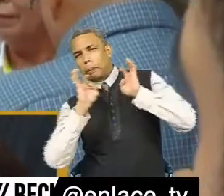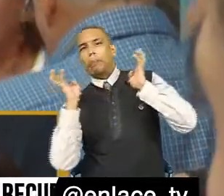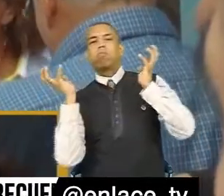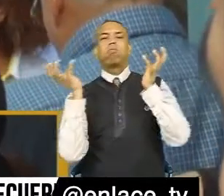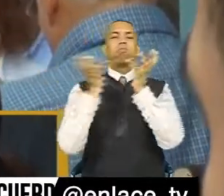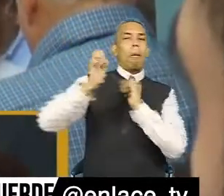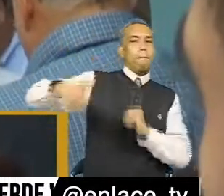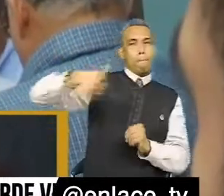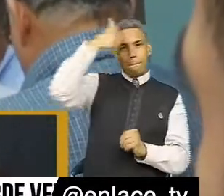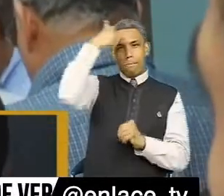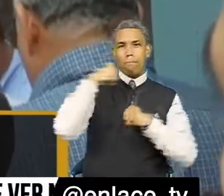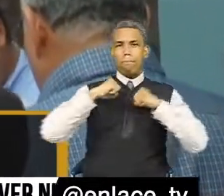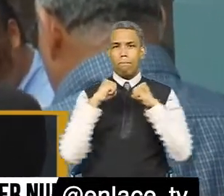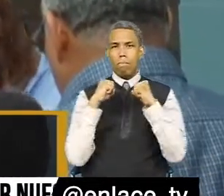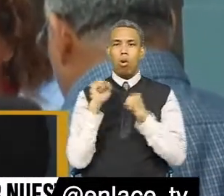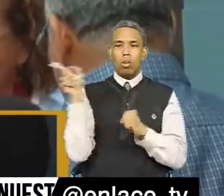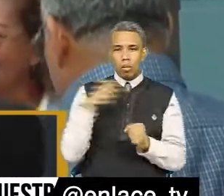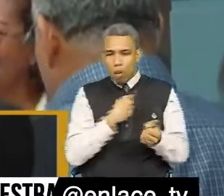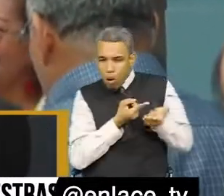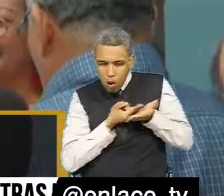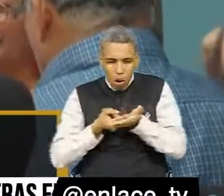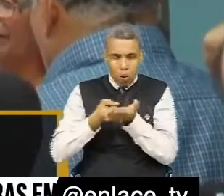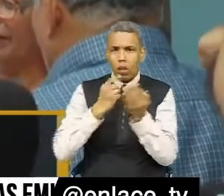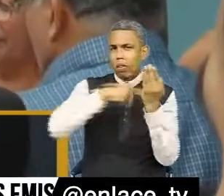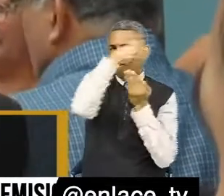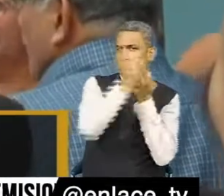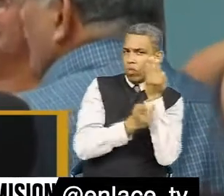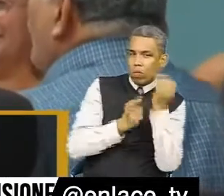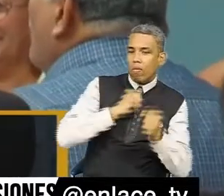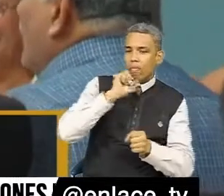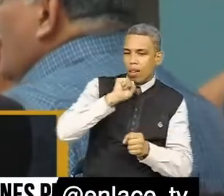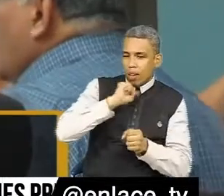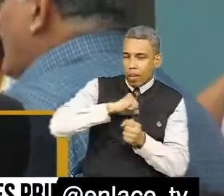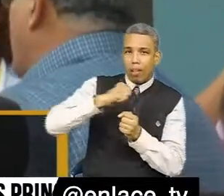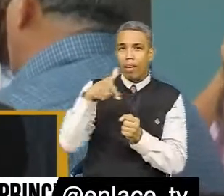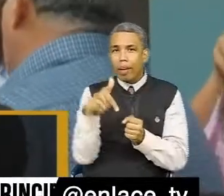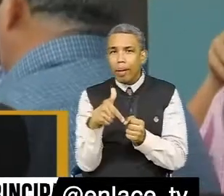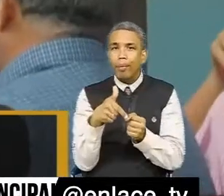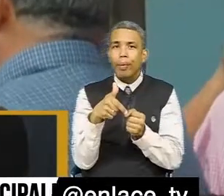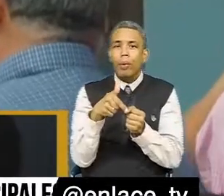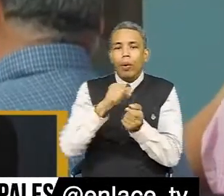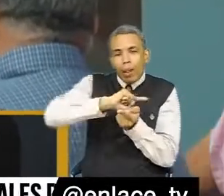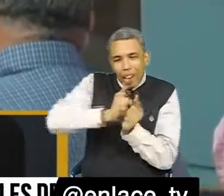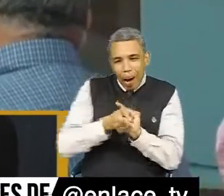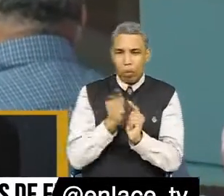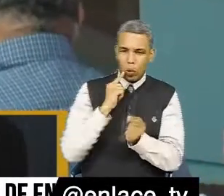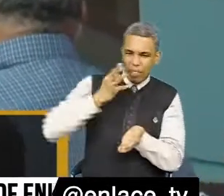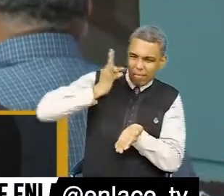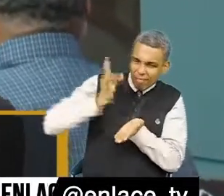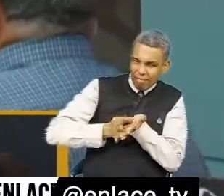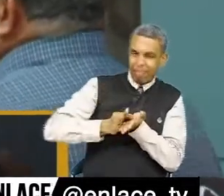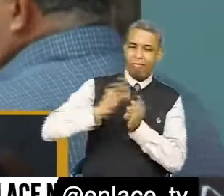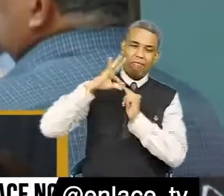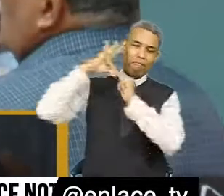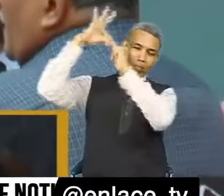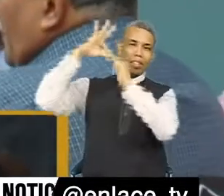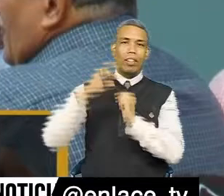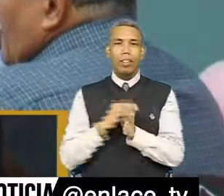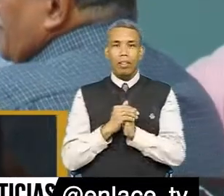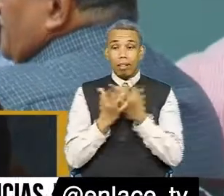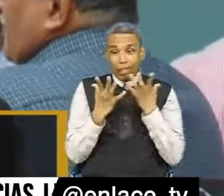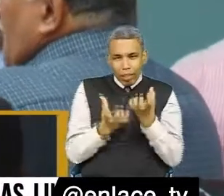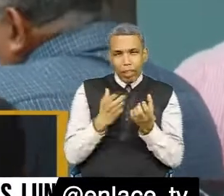un visto previo un visto bueno previo al proyecto y luego de ahí pasamos a la comisión primera del senado a la plenaria del senado